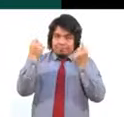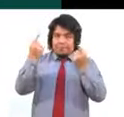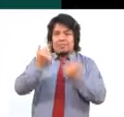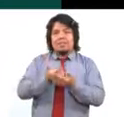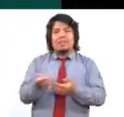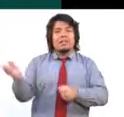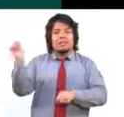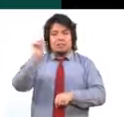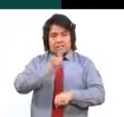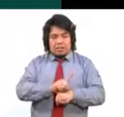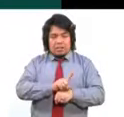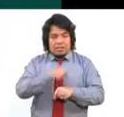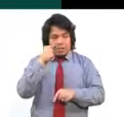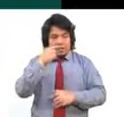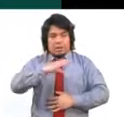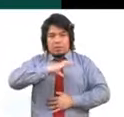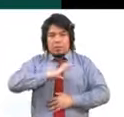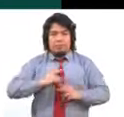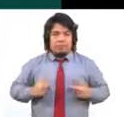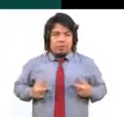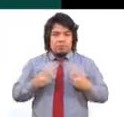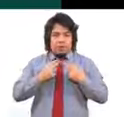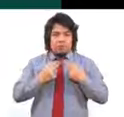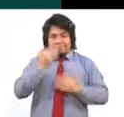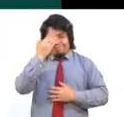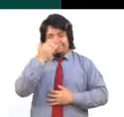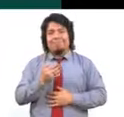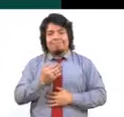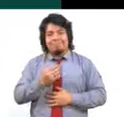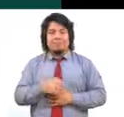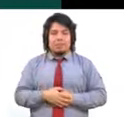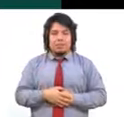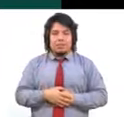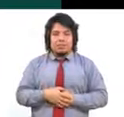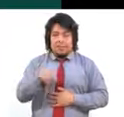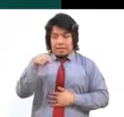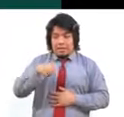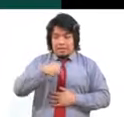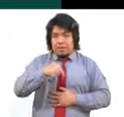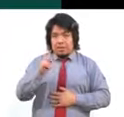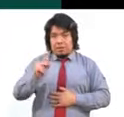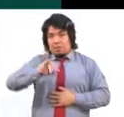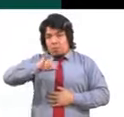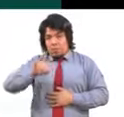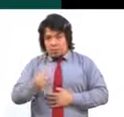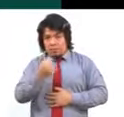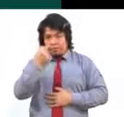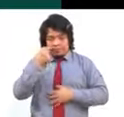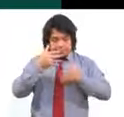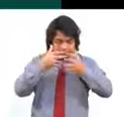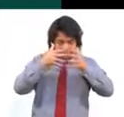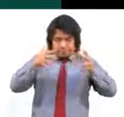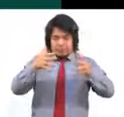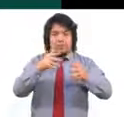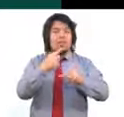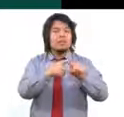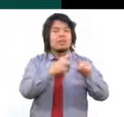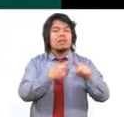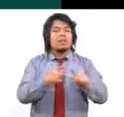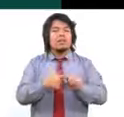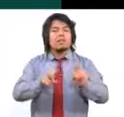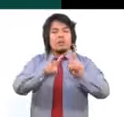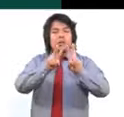Mundial de la Lucha contra el Cáncer de Mama. El Poder Judicial amplía su radio de acción, entre otros temas, para